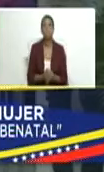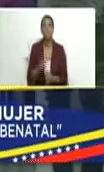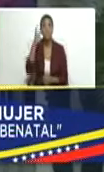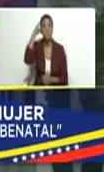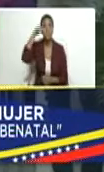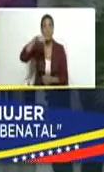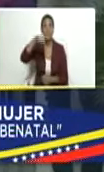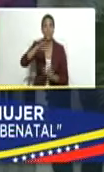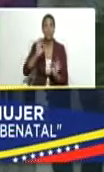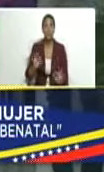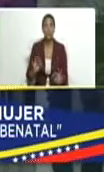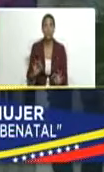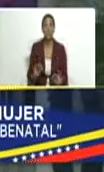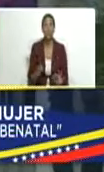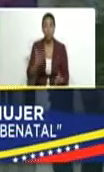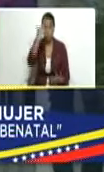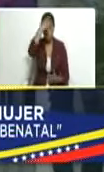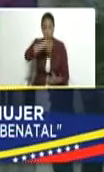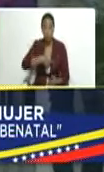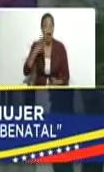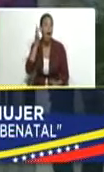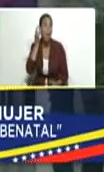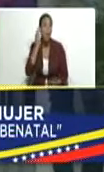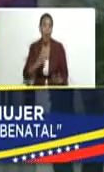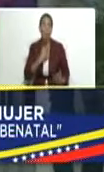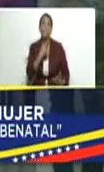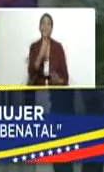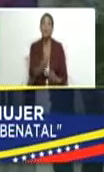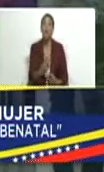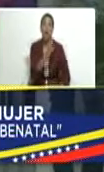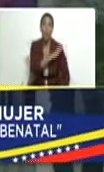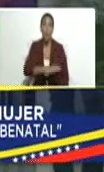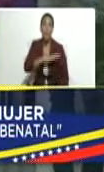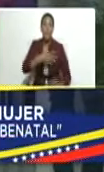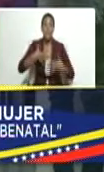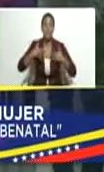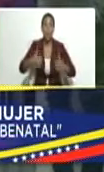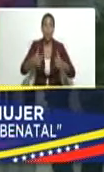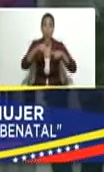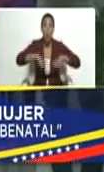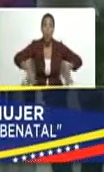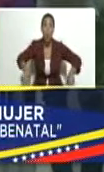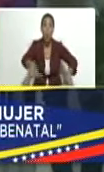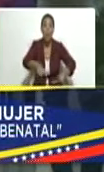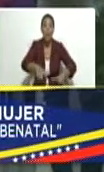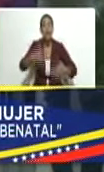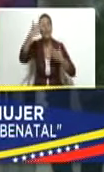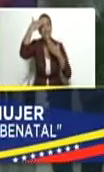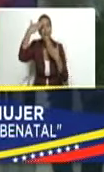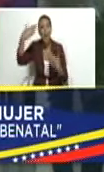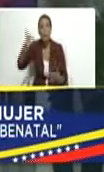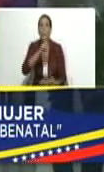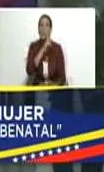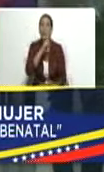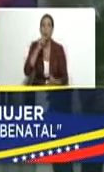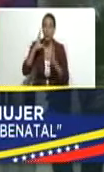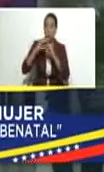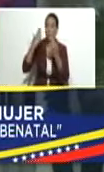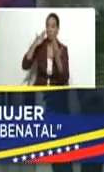Hoy, Yarisma Jiménez, vocera del Comité de Salud, lo saluda en nombre